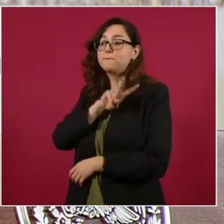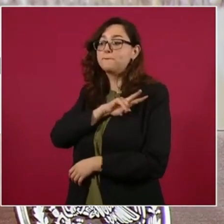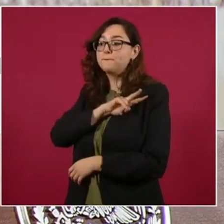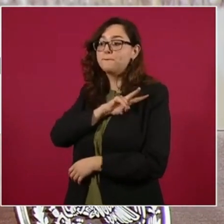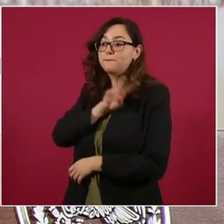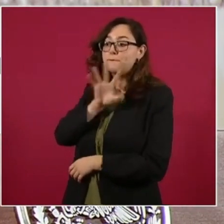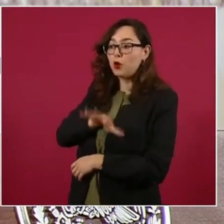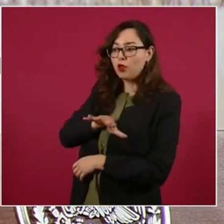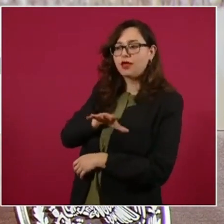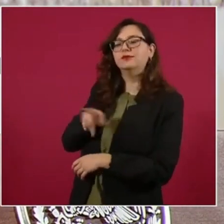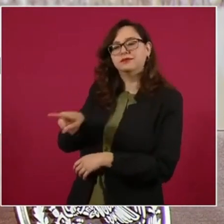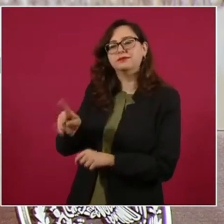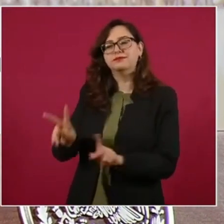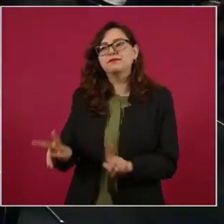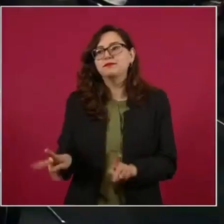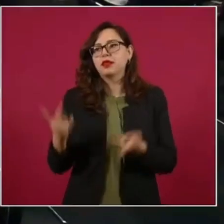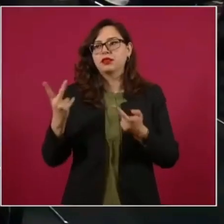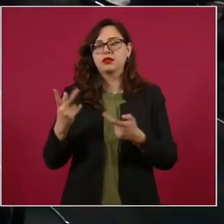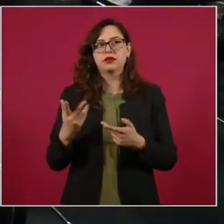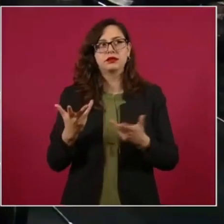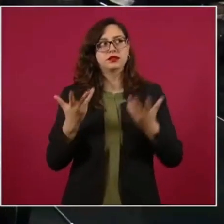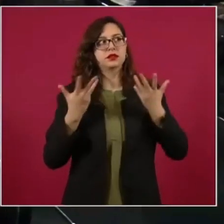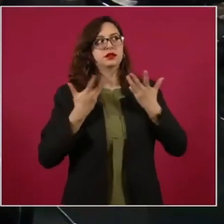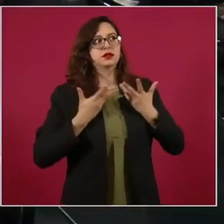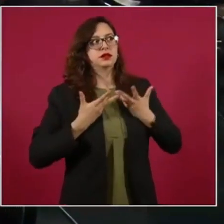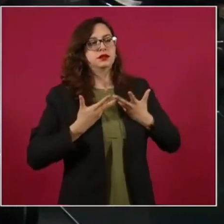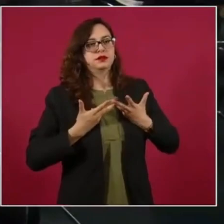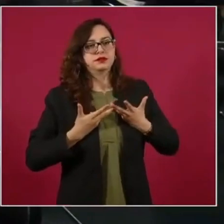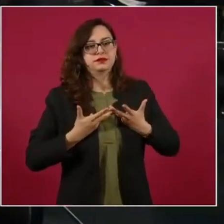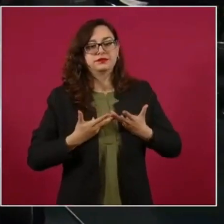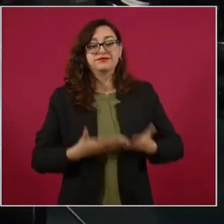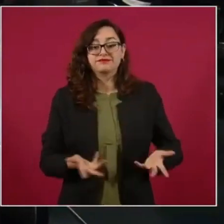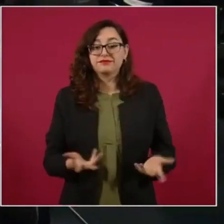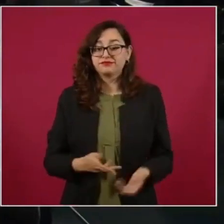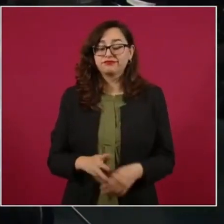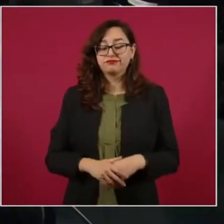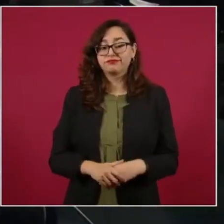Entonces, esa es nuestra historia, ¿no?